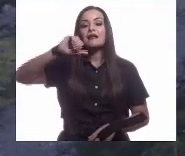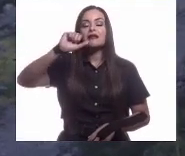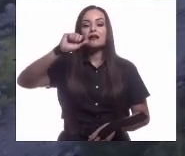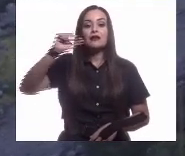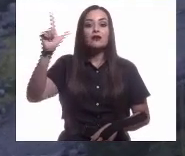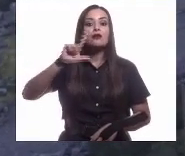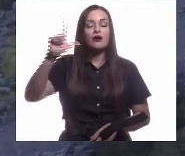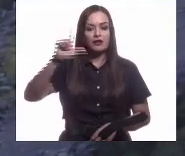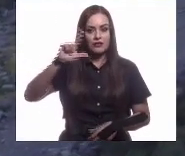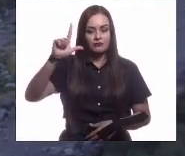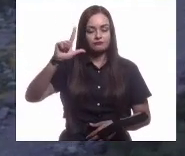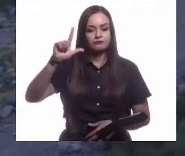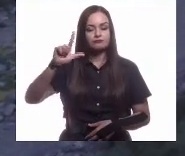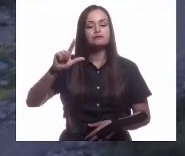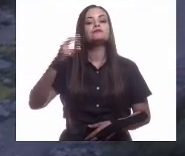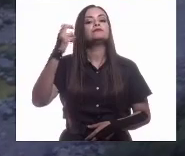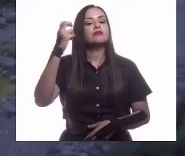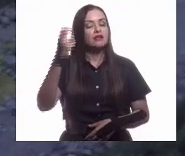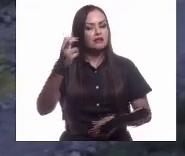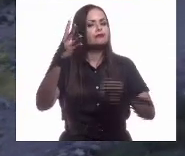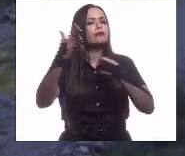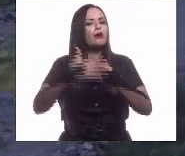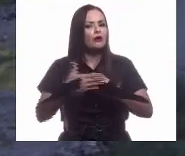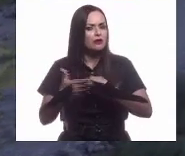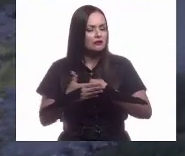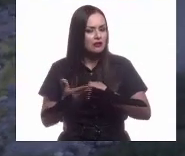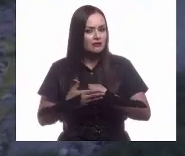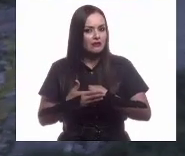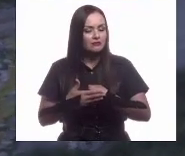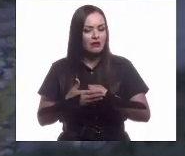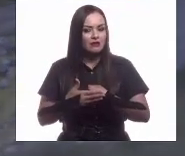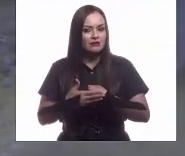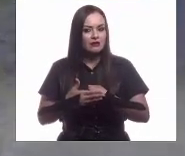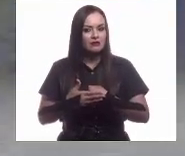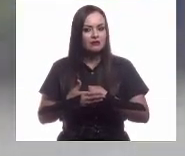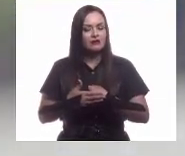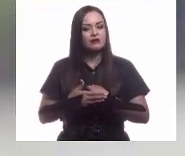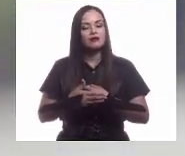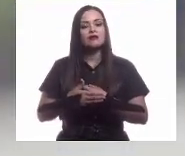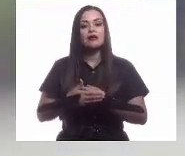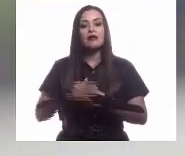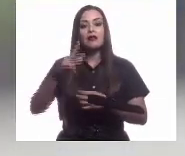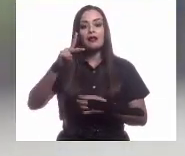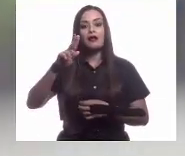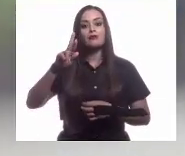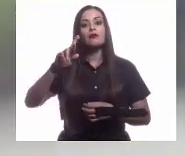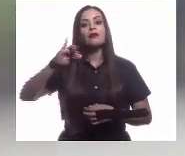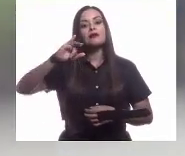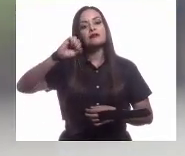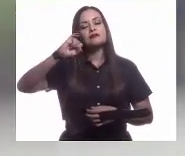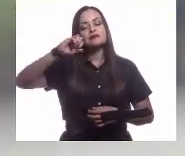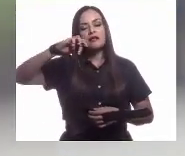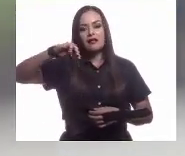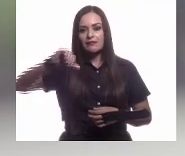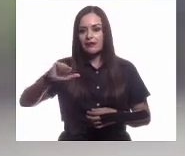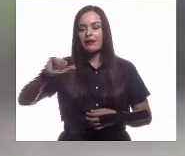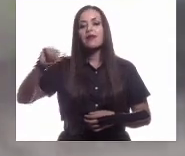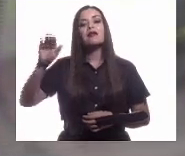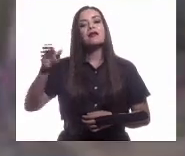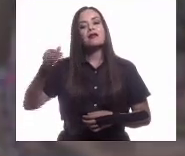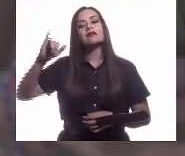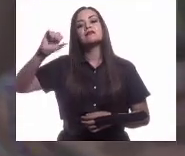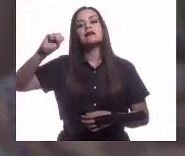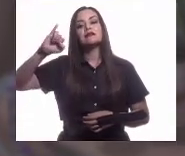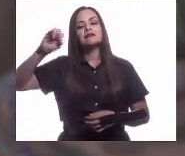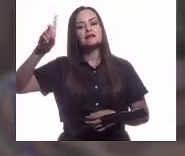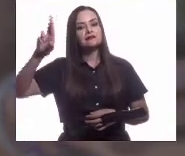Loreto. Y haremos lo propio muy pronto en las comunidades de San Isidro y La Purísima, en beneficio de más de 1,000